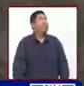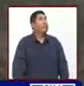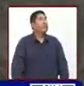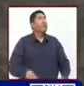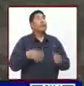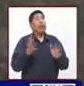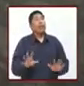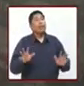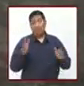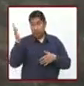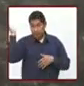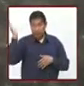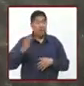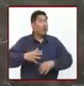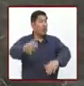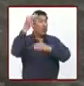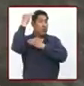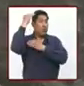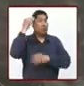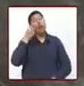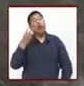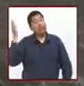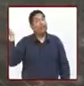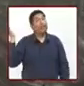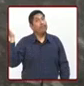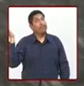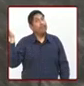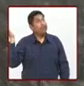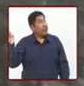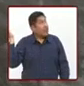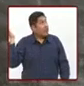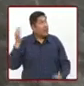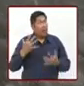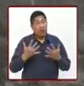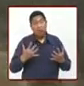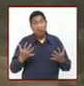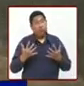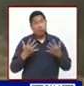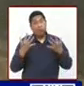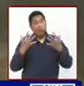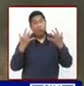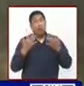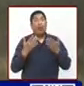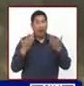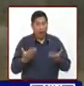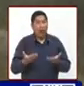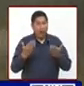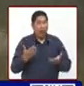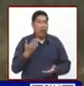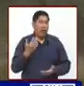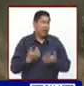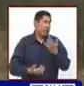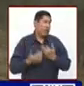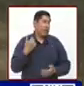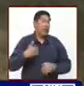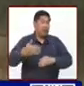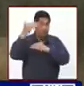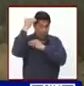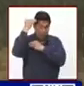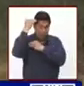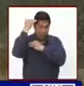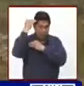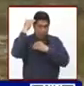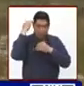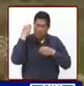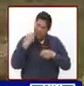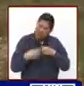Y veamos ahora lo que está pasando en Santa Cruz. Vea estas imágenes, el humo continúa porque sí, todavía hay incendios. Santa Cruz está en